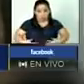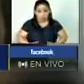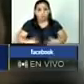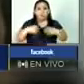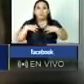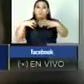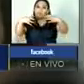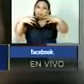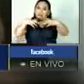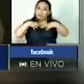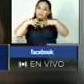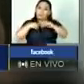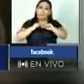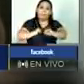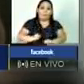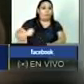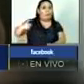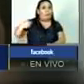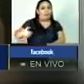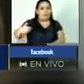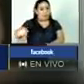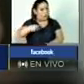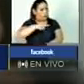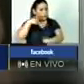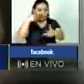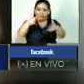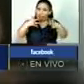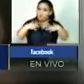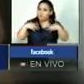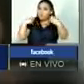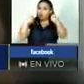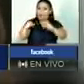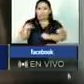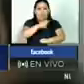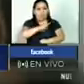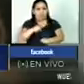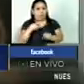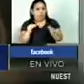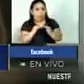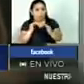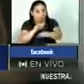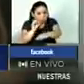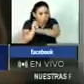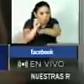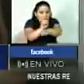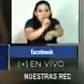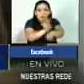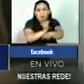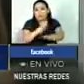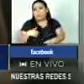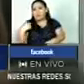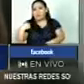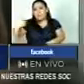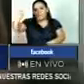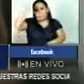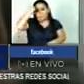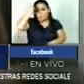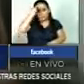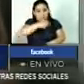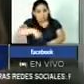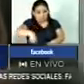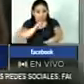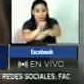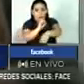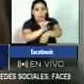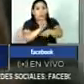pulmones causan muertes cada año no son saludables y ciertamente no es nada que alguien recomendaría que se considere en este momento para